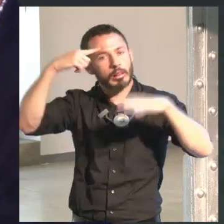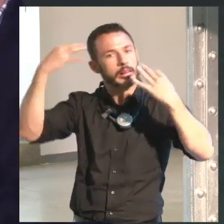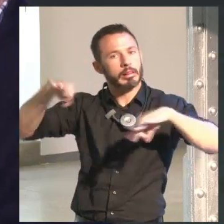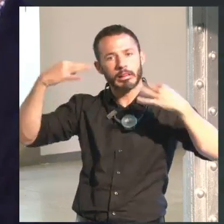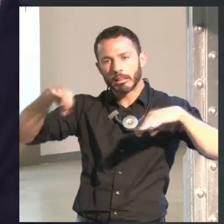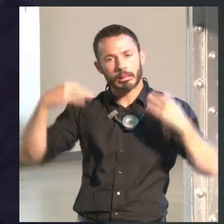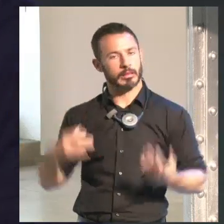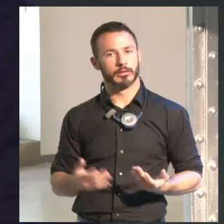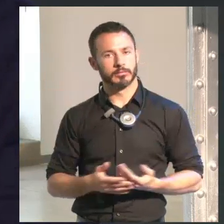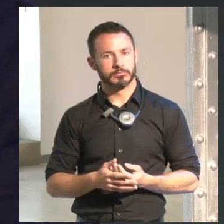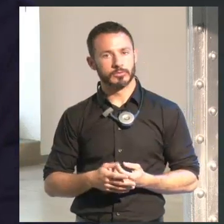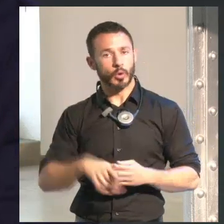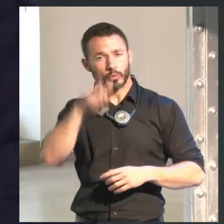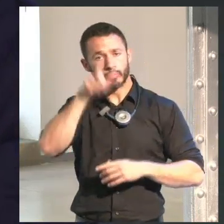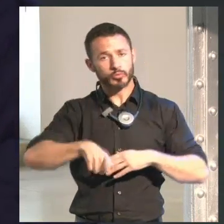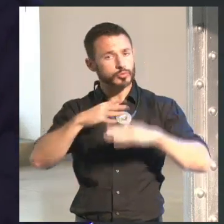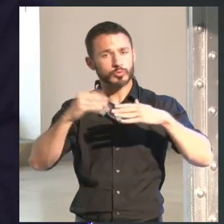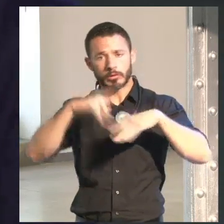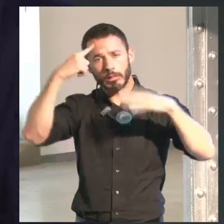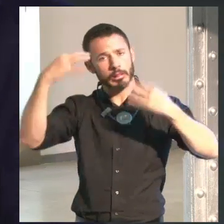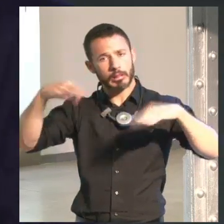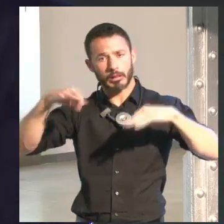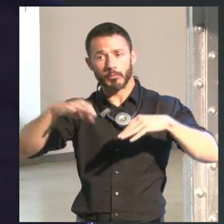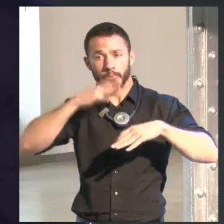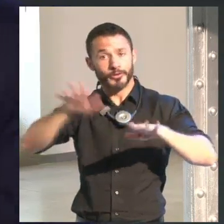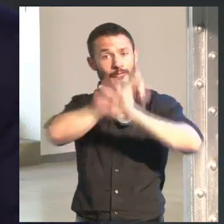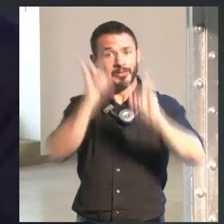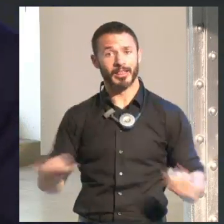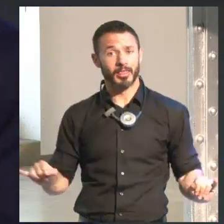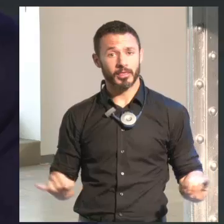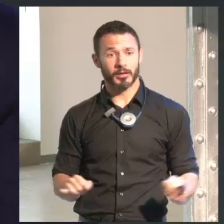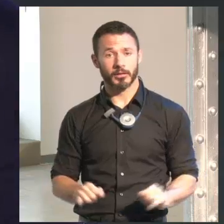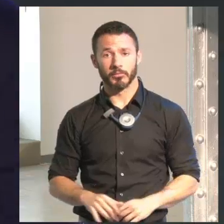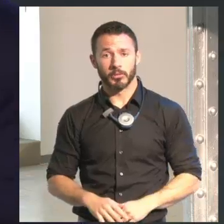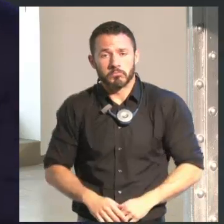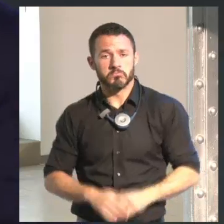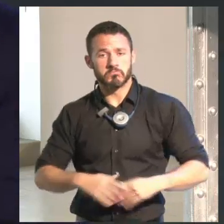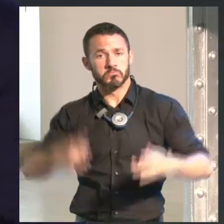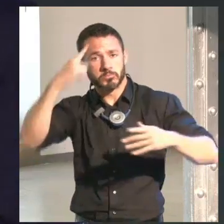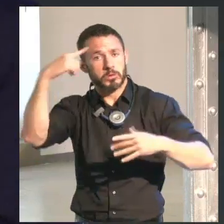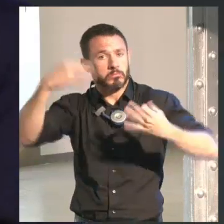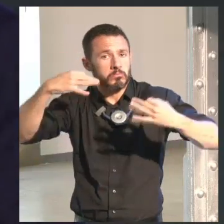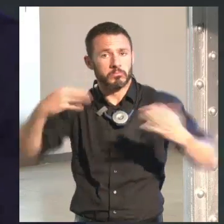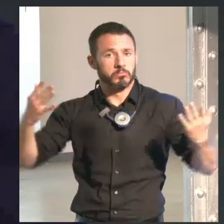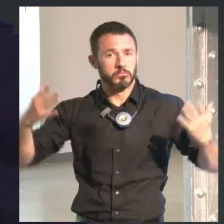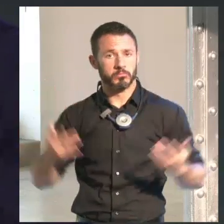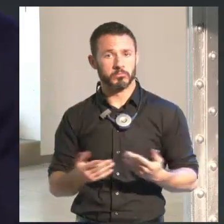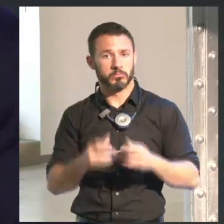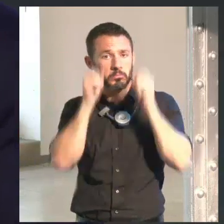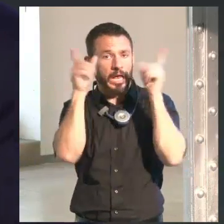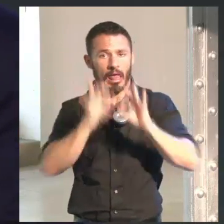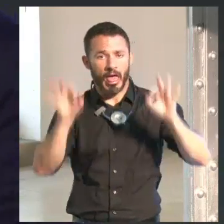inconsciente. Vale. Es inconsciente. O sea, precisamente por eso es feliz, porque no tengo ninguna conciencia de que eso pase, por eso soy